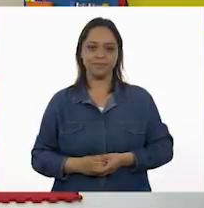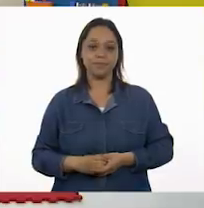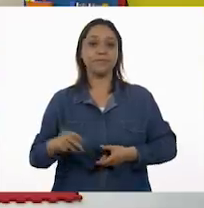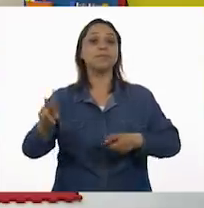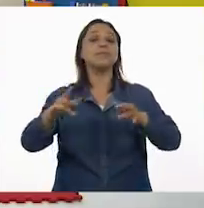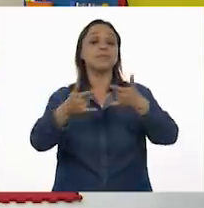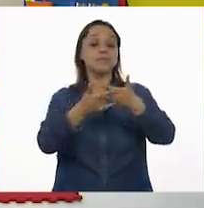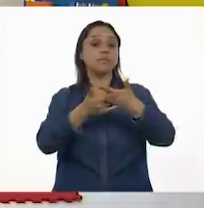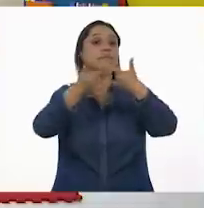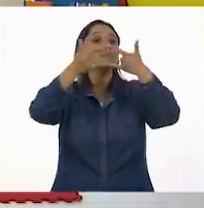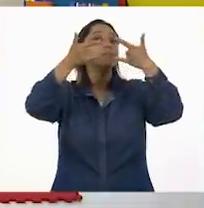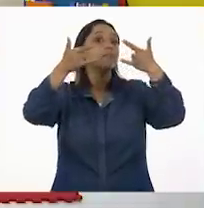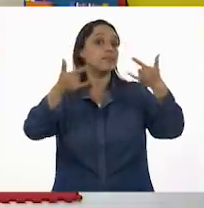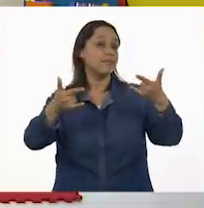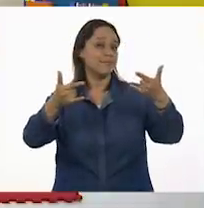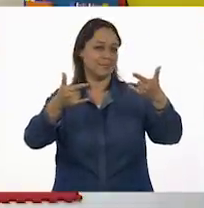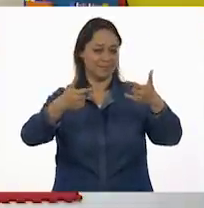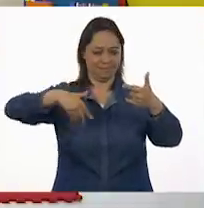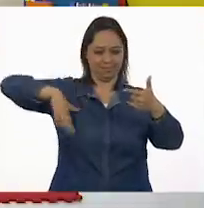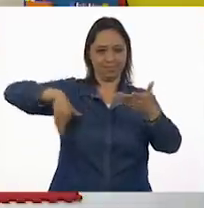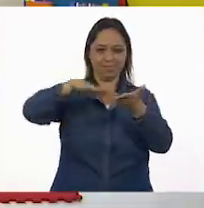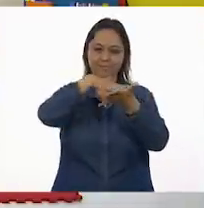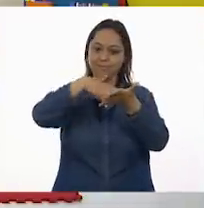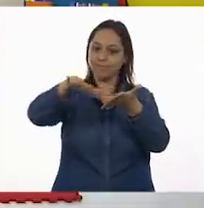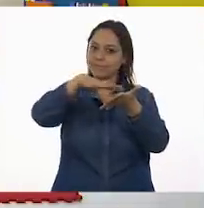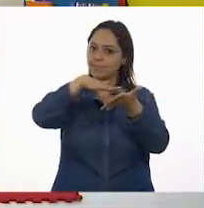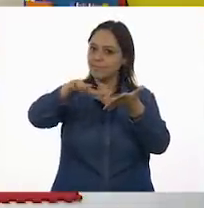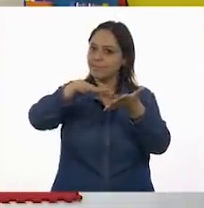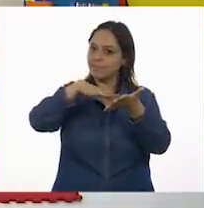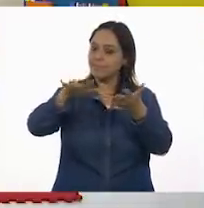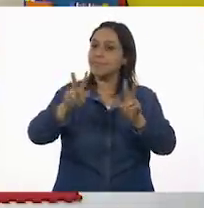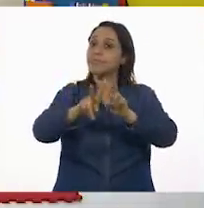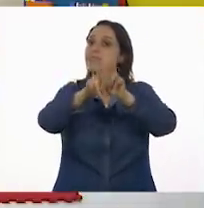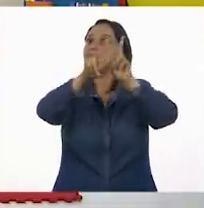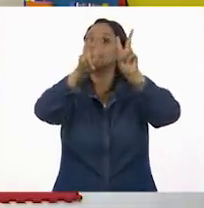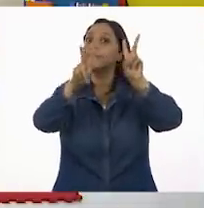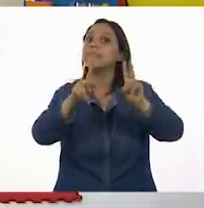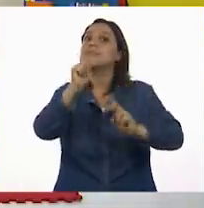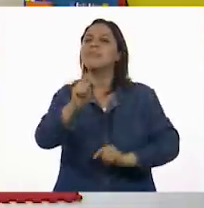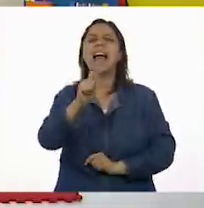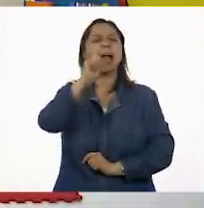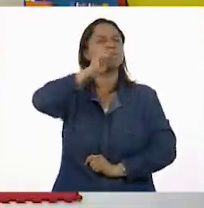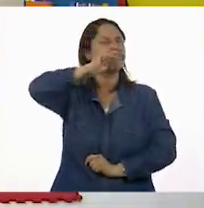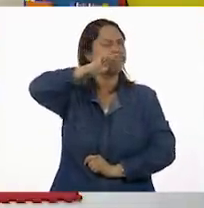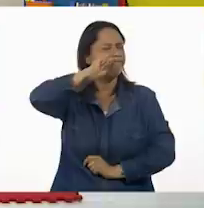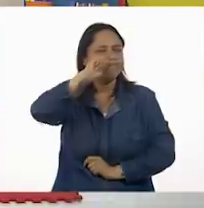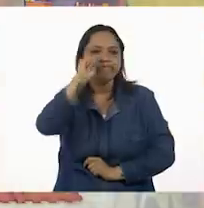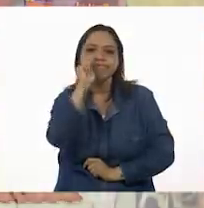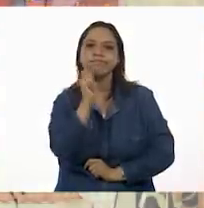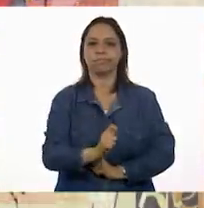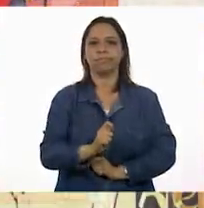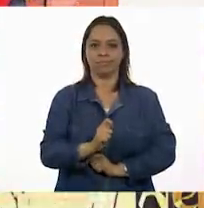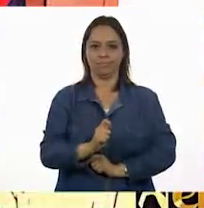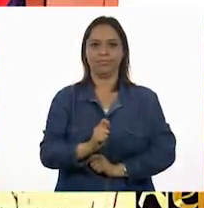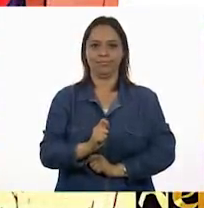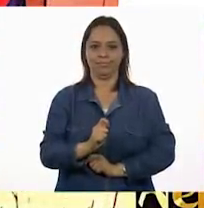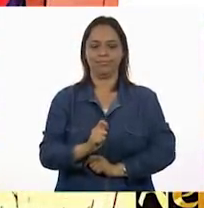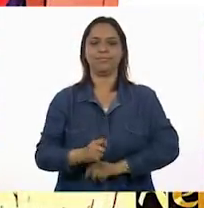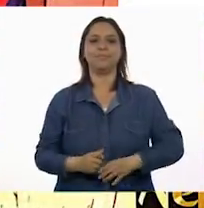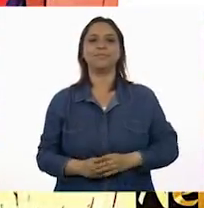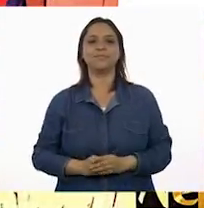El cuento que leímos se llamó Grandes Amigos. Grandes